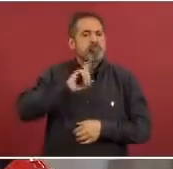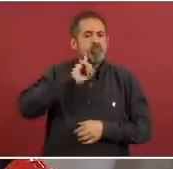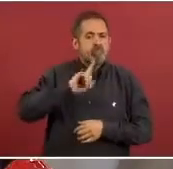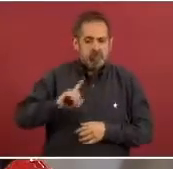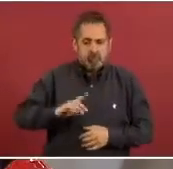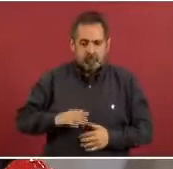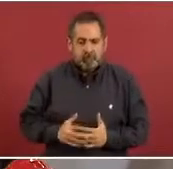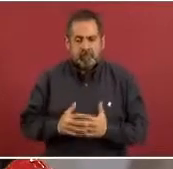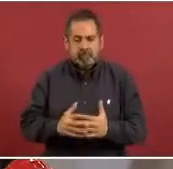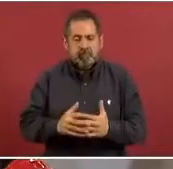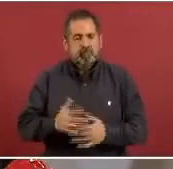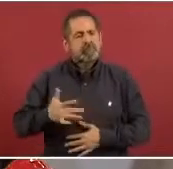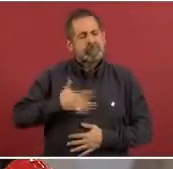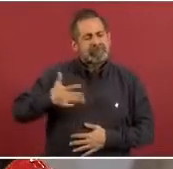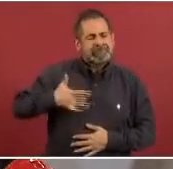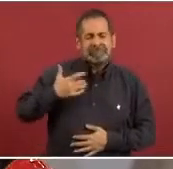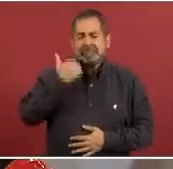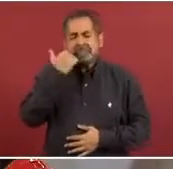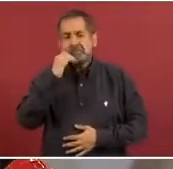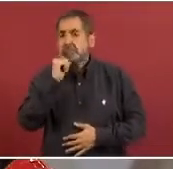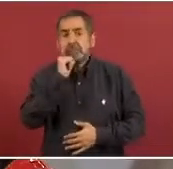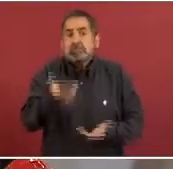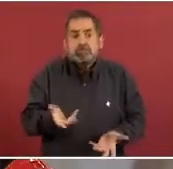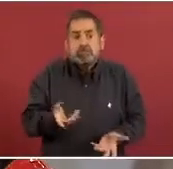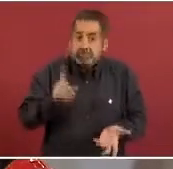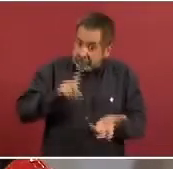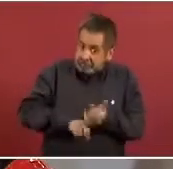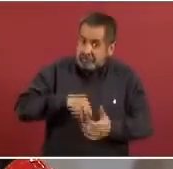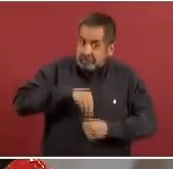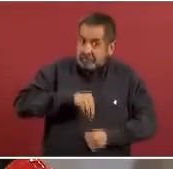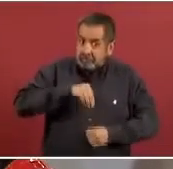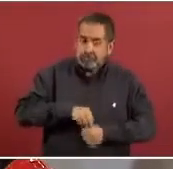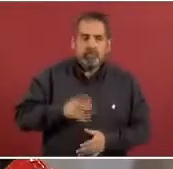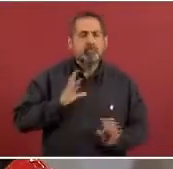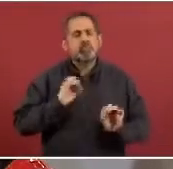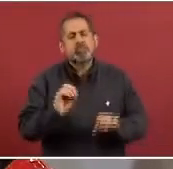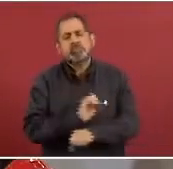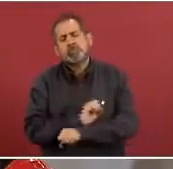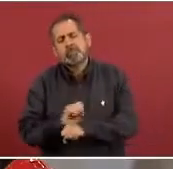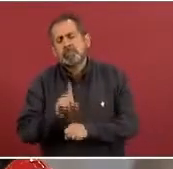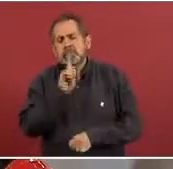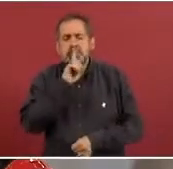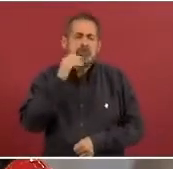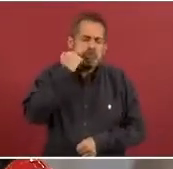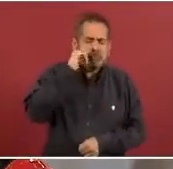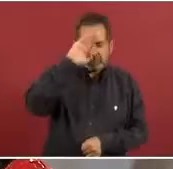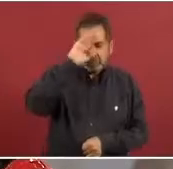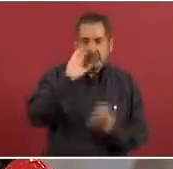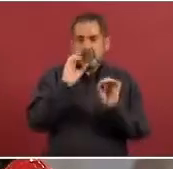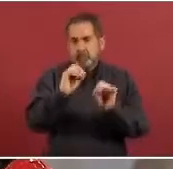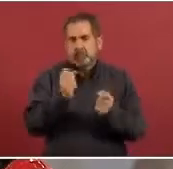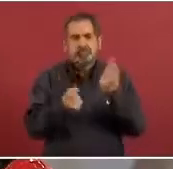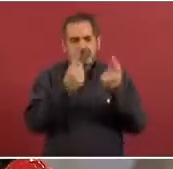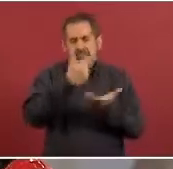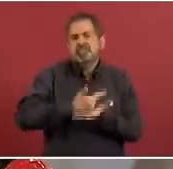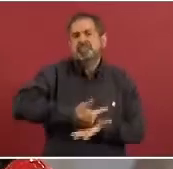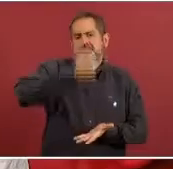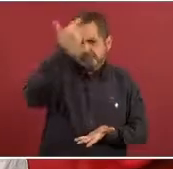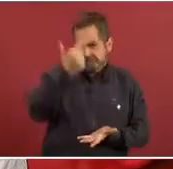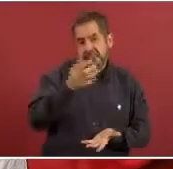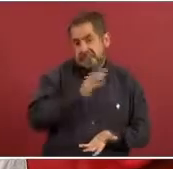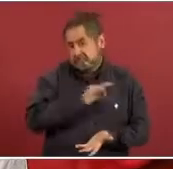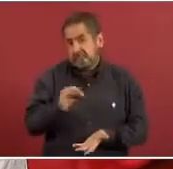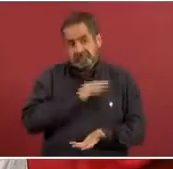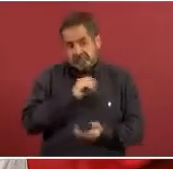puede ser asintomática, puede también tener síntomas leves o llegar a una condición más grave, como